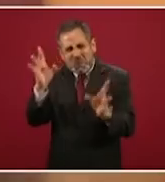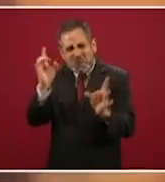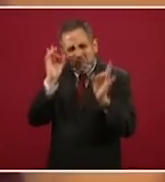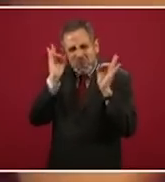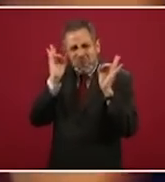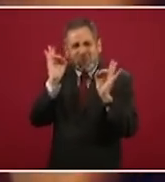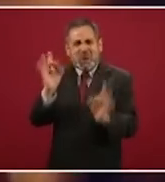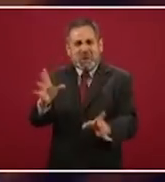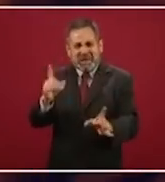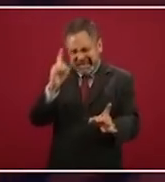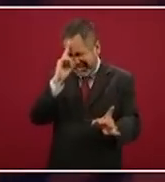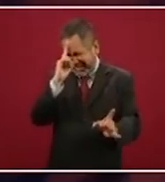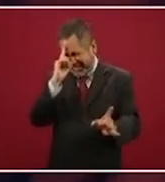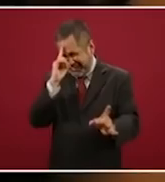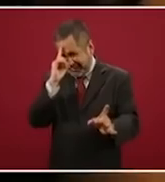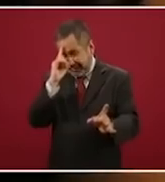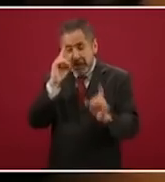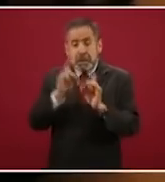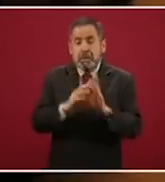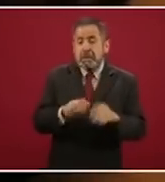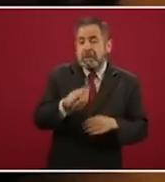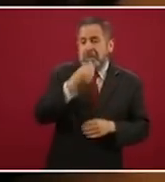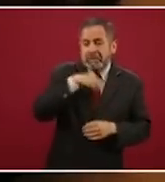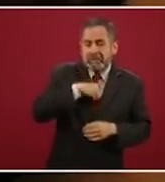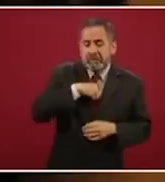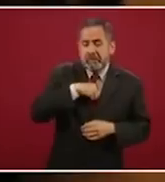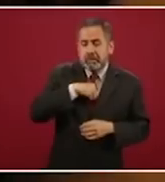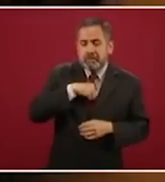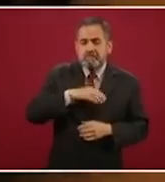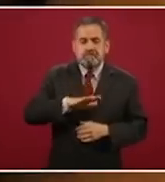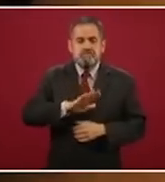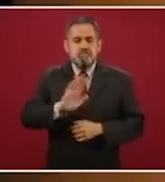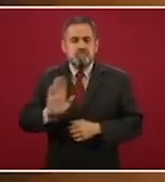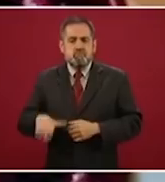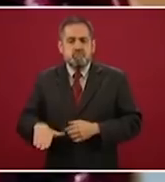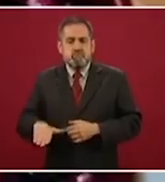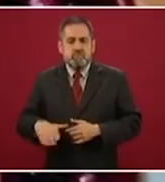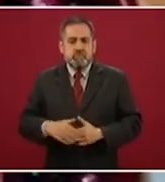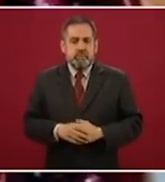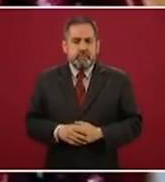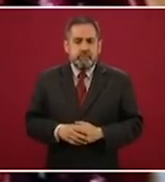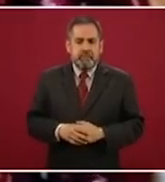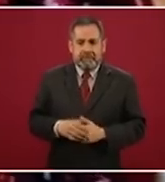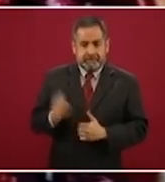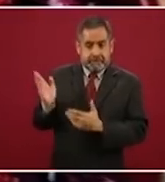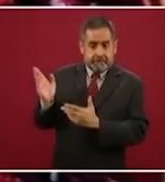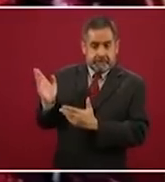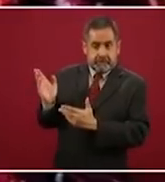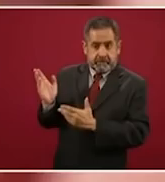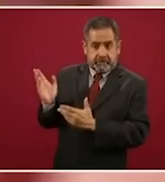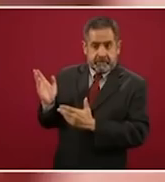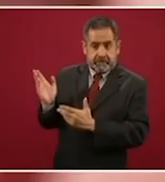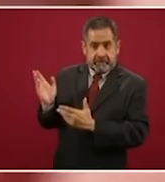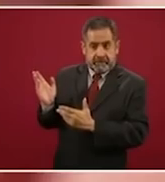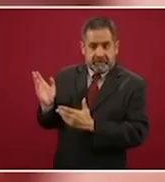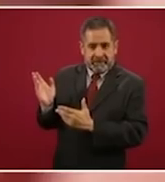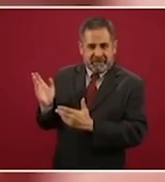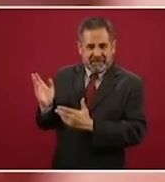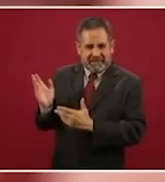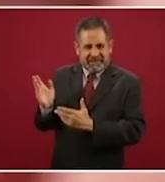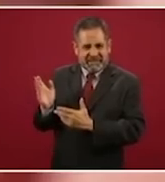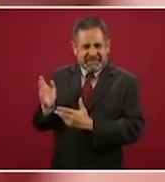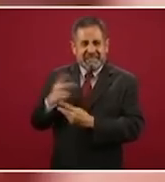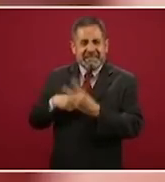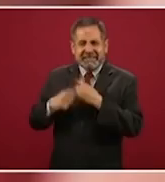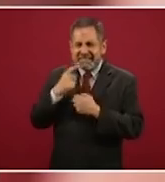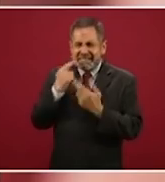intensos y, cuando es ingerido accidentalmente, provoca la muerte. Ácido tartárico. Genera erosión gradual del